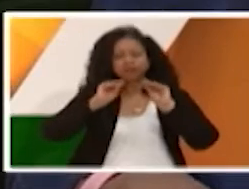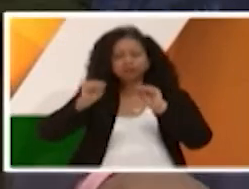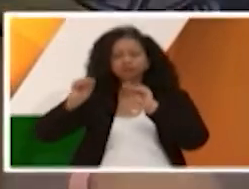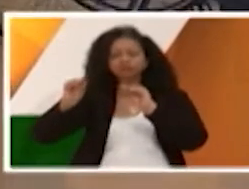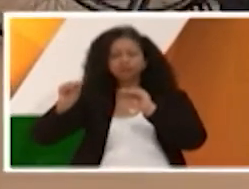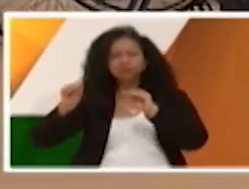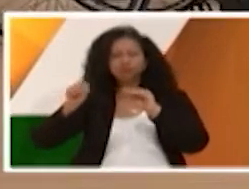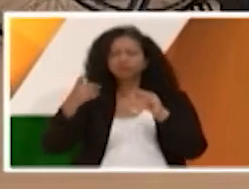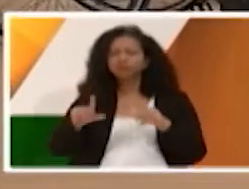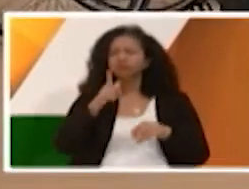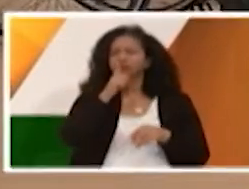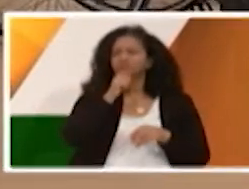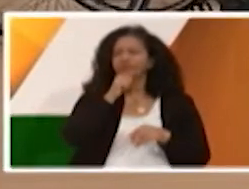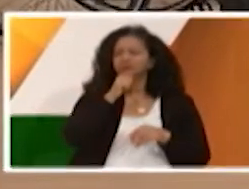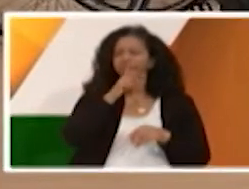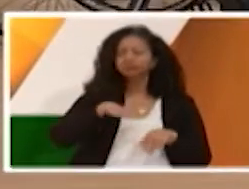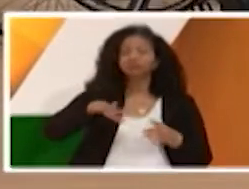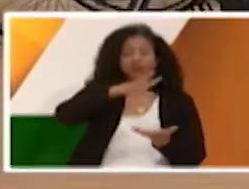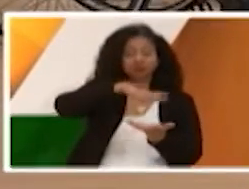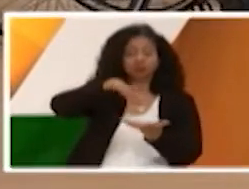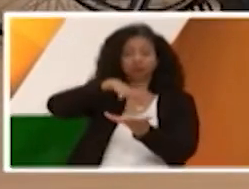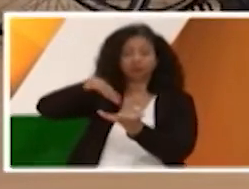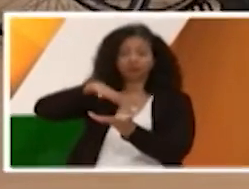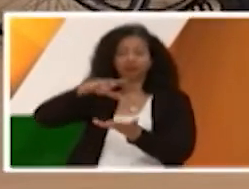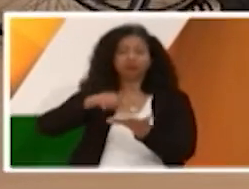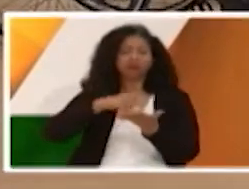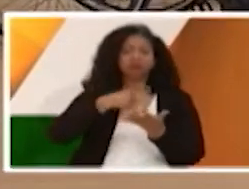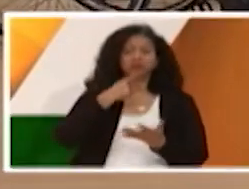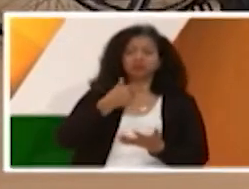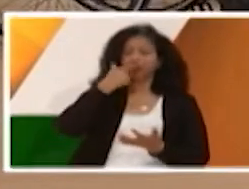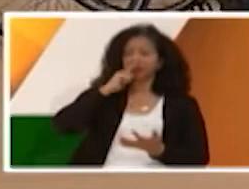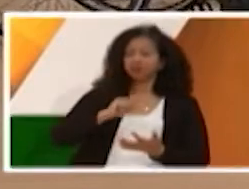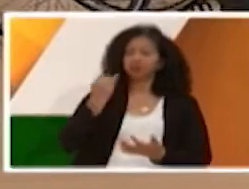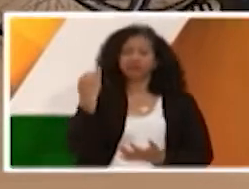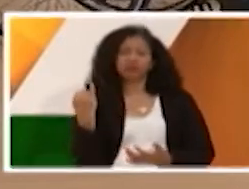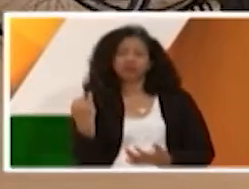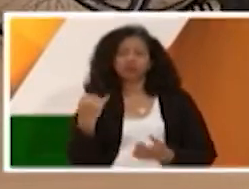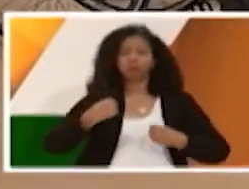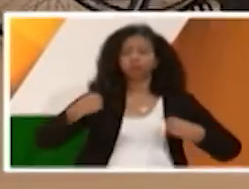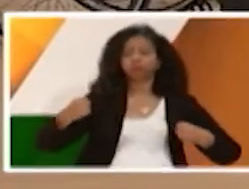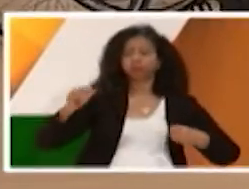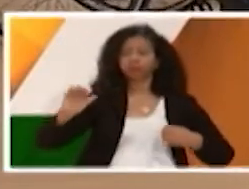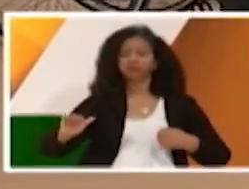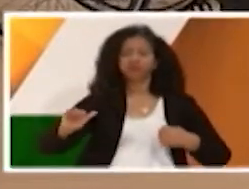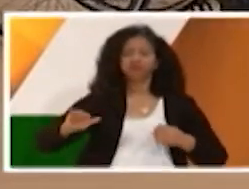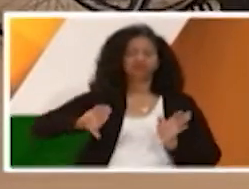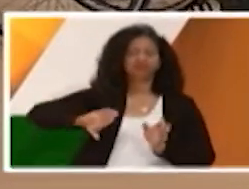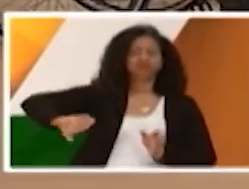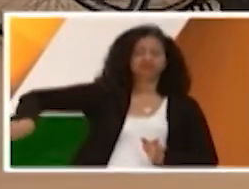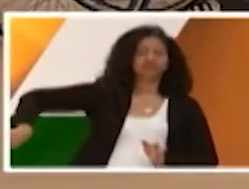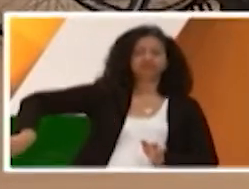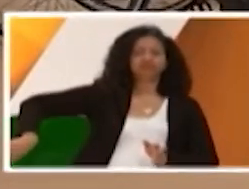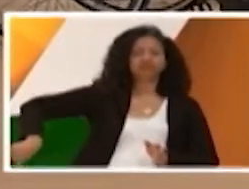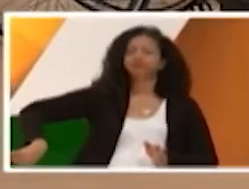barrios en ocasiones son discriminatorios. El niño flaquito, el chiquito, el gordito, eso los entrenadores algunos lo